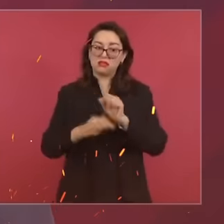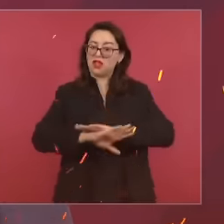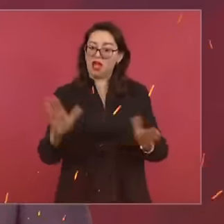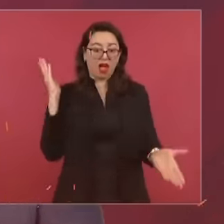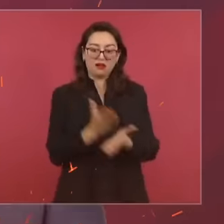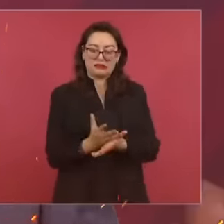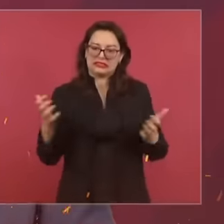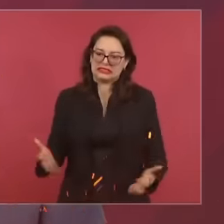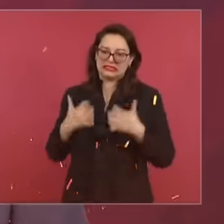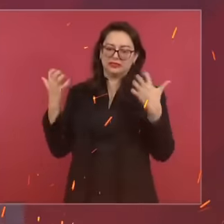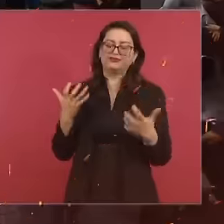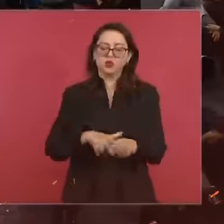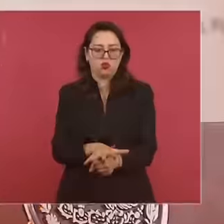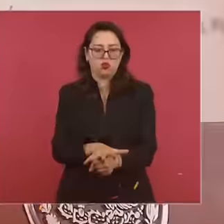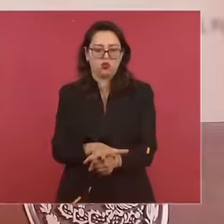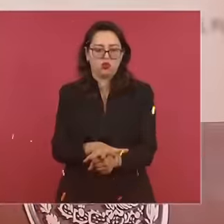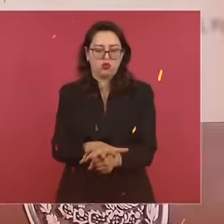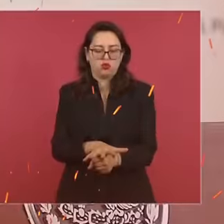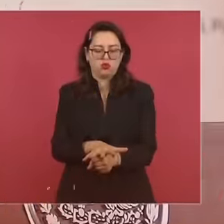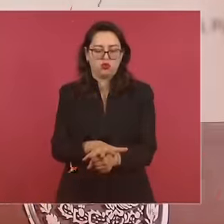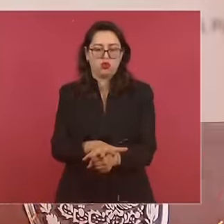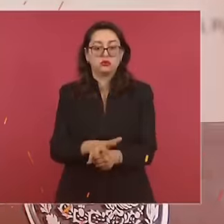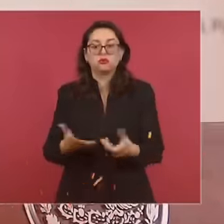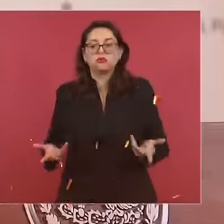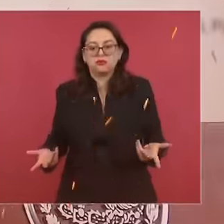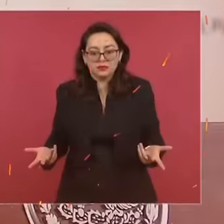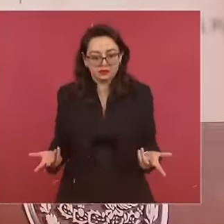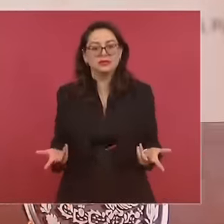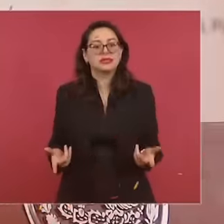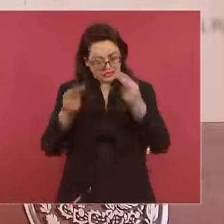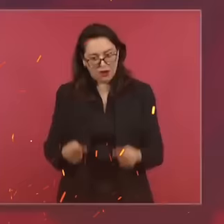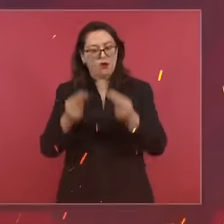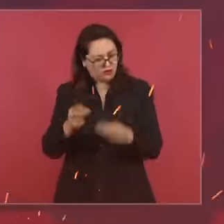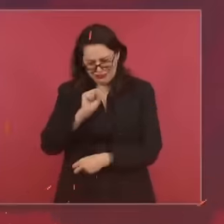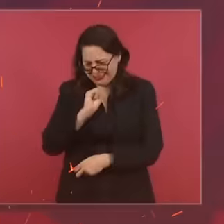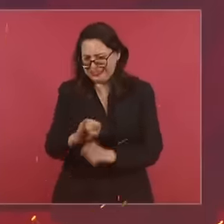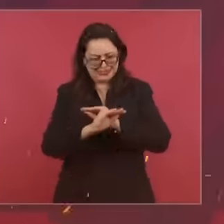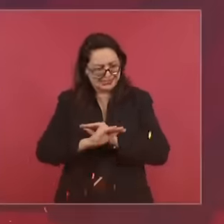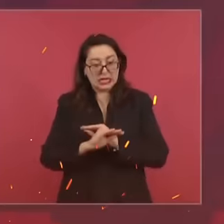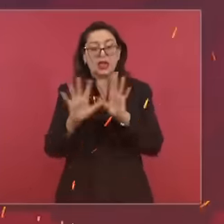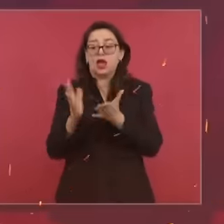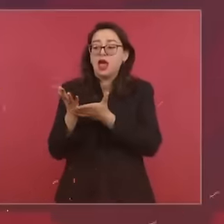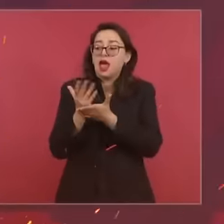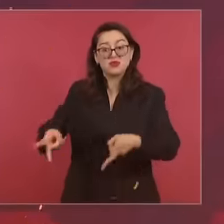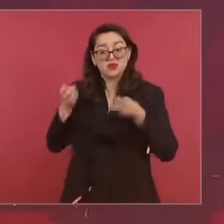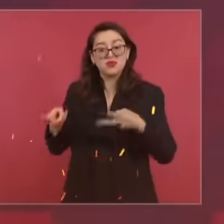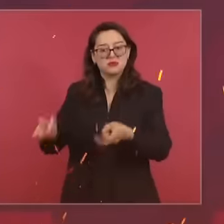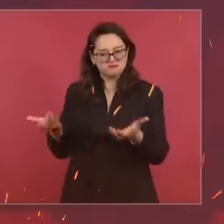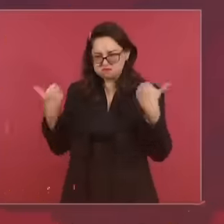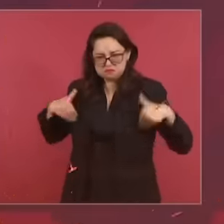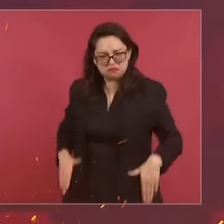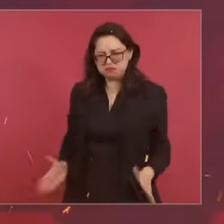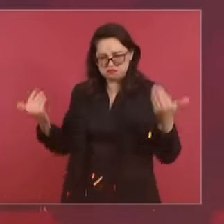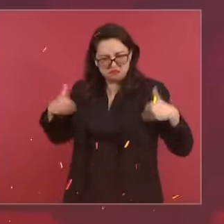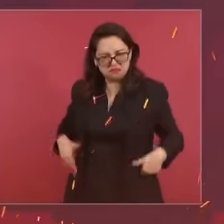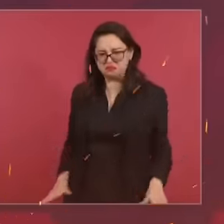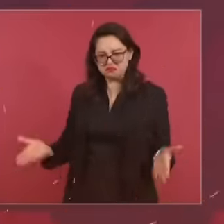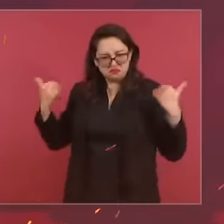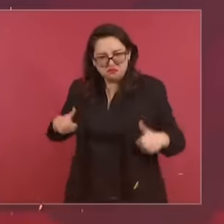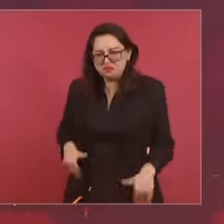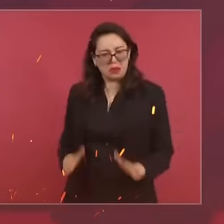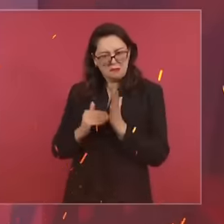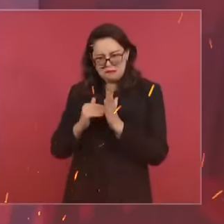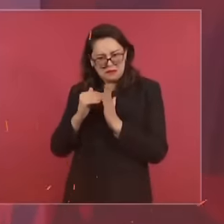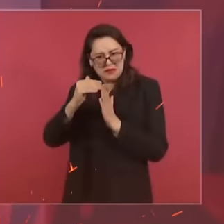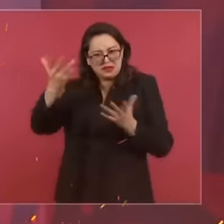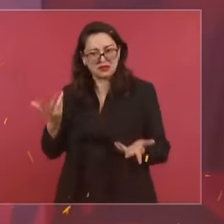a manos llenas. O sea, claro que se puede hacer negocios con ganancias razonables. ¿Qué cosa puede ser una ganancia razonable?